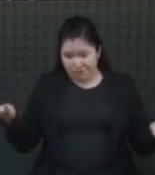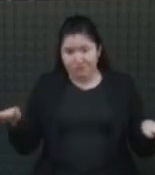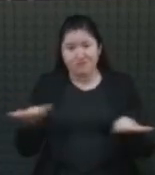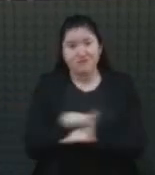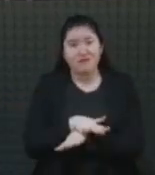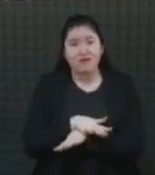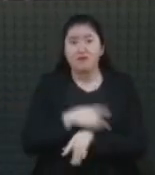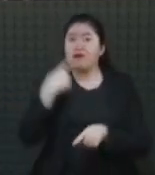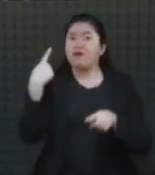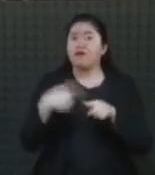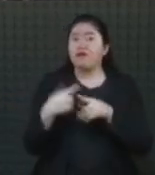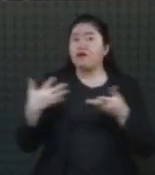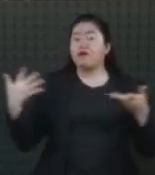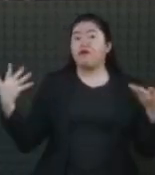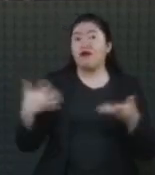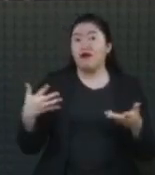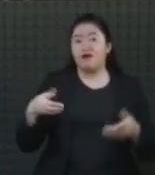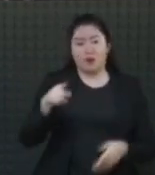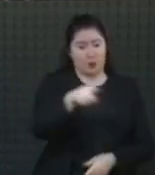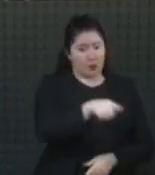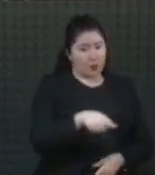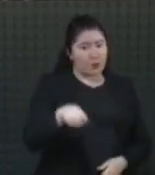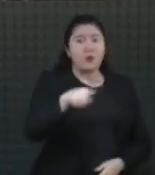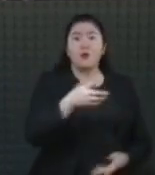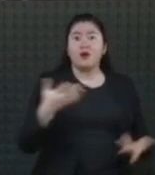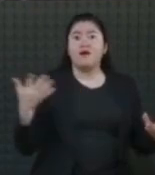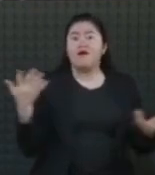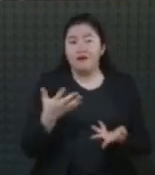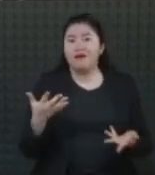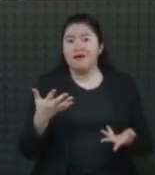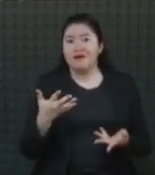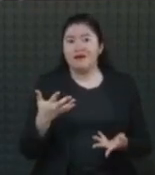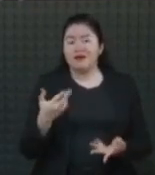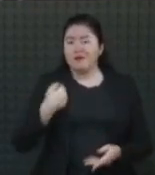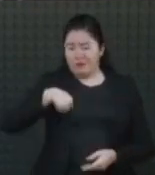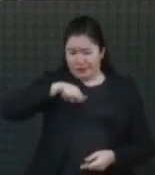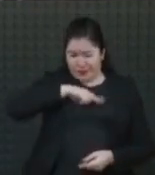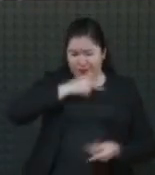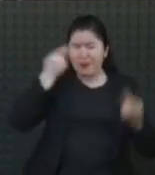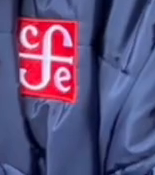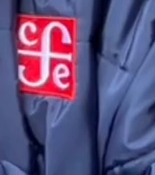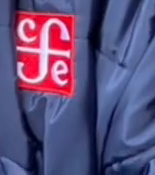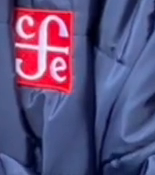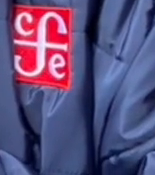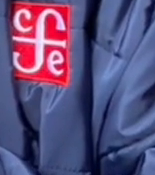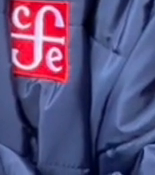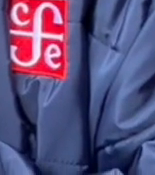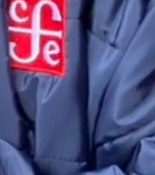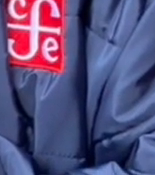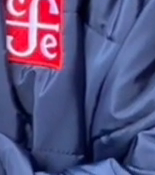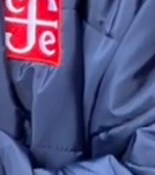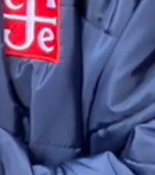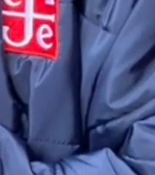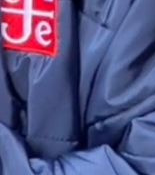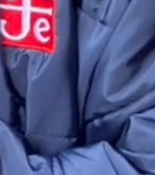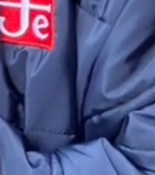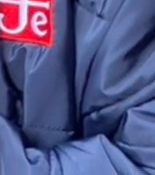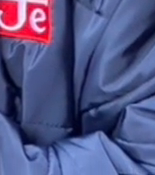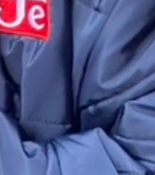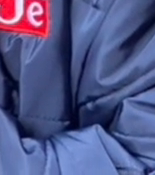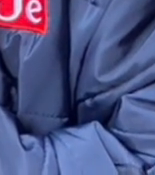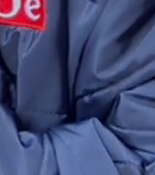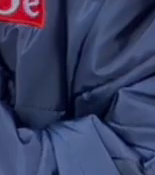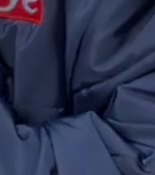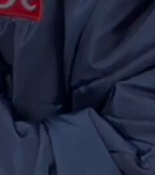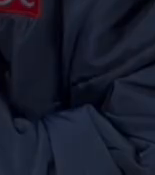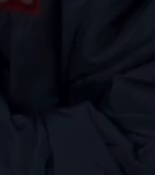ustedes. Somos ciudadanos, ciudadanos que quieren una transformación radical. No quiero